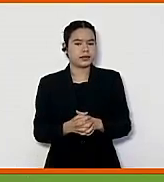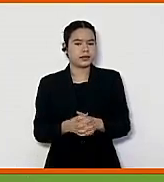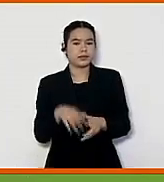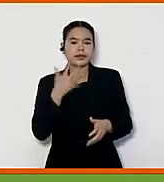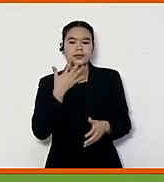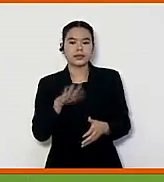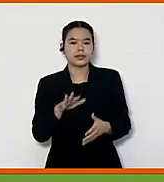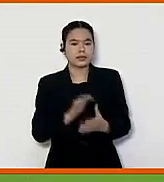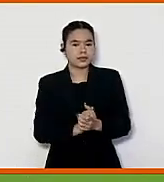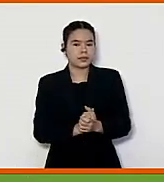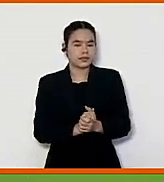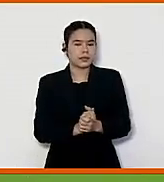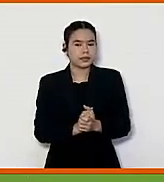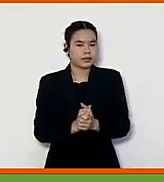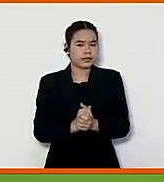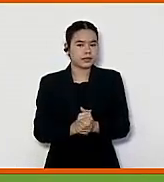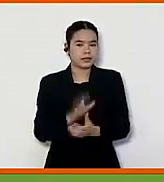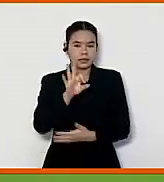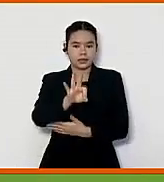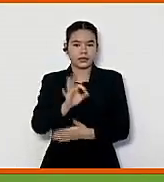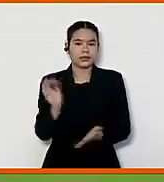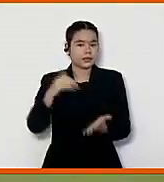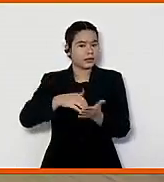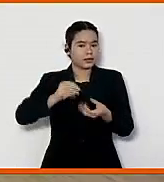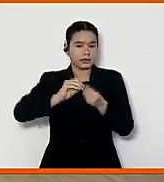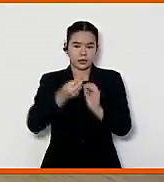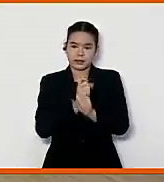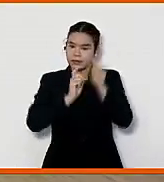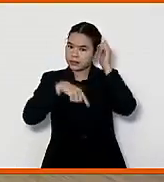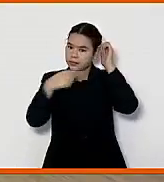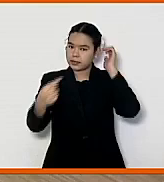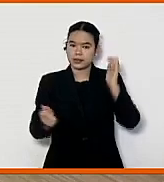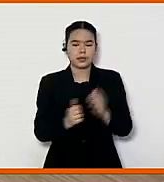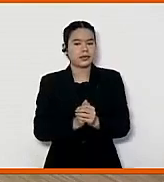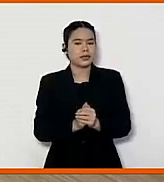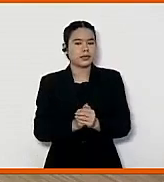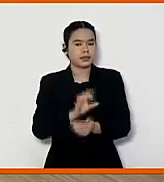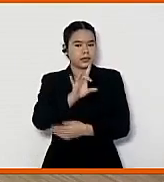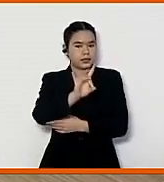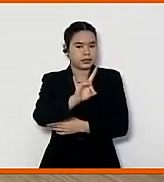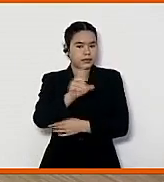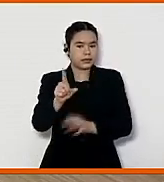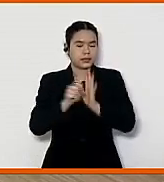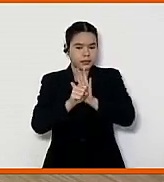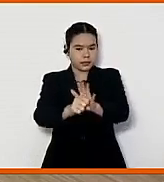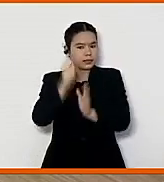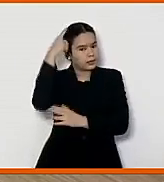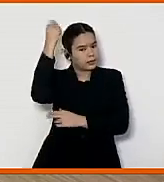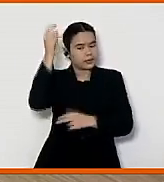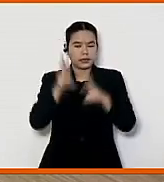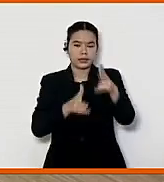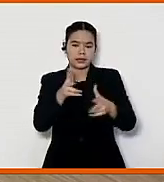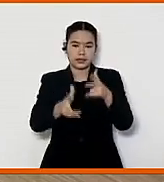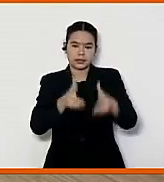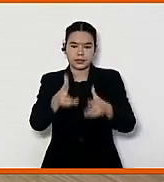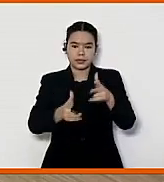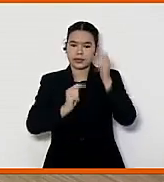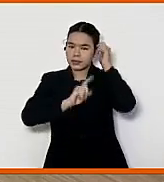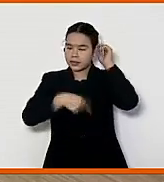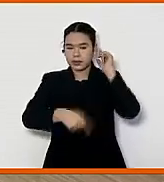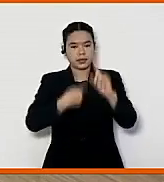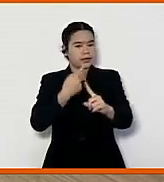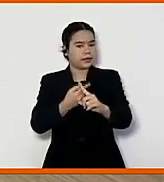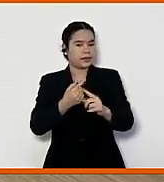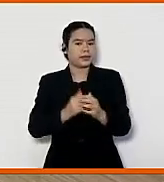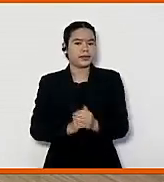suerte 9. Los números ganadores en Diaria son 81, con su símbolo de sueños rieles. Para